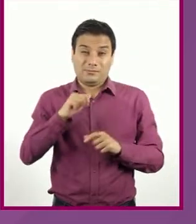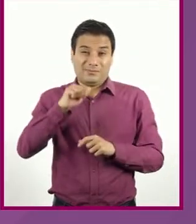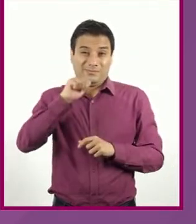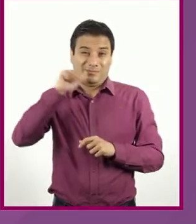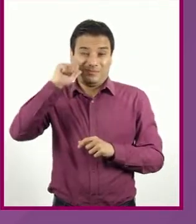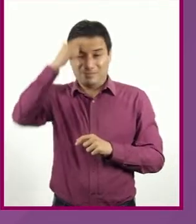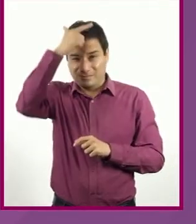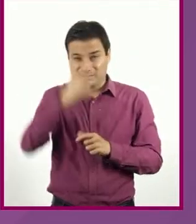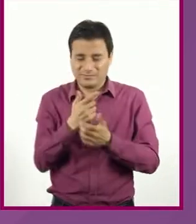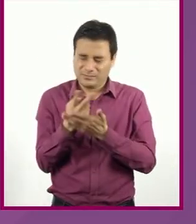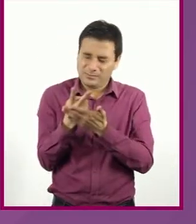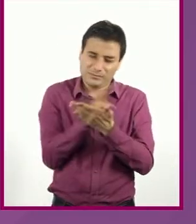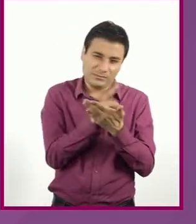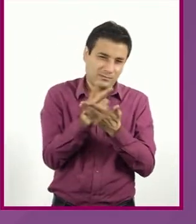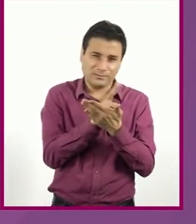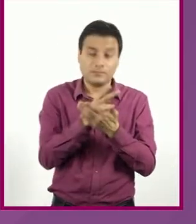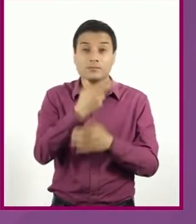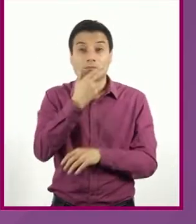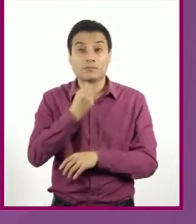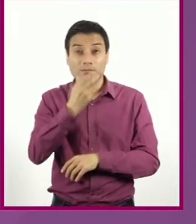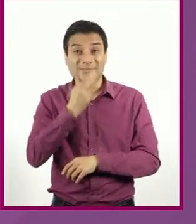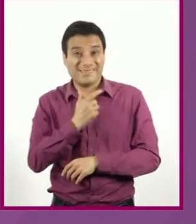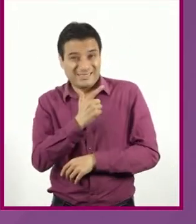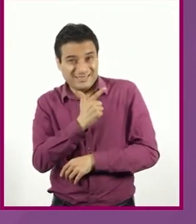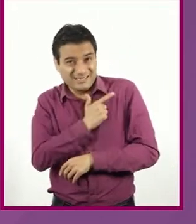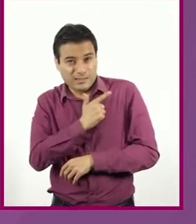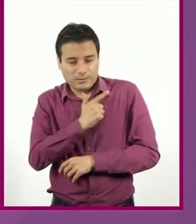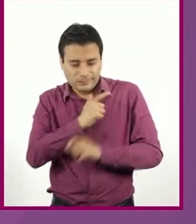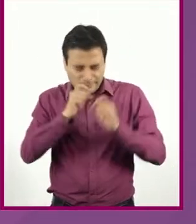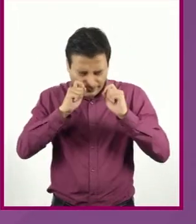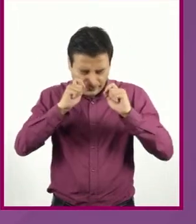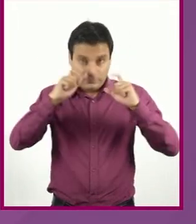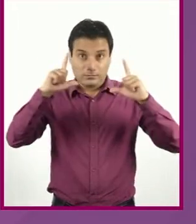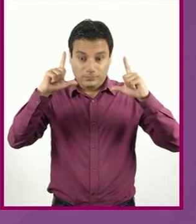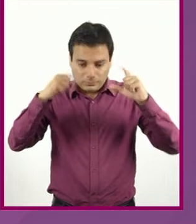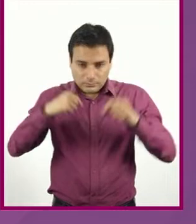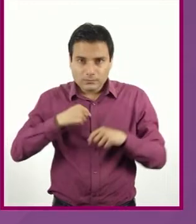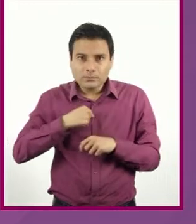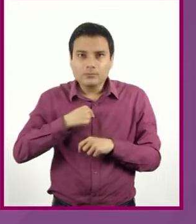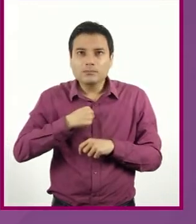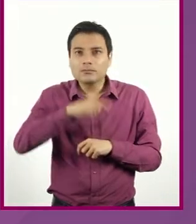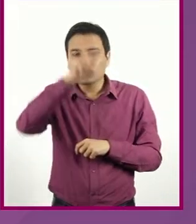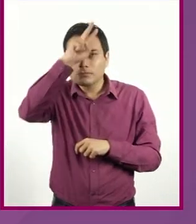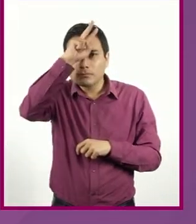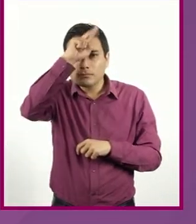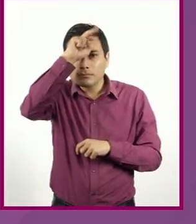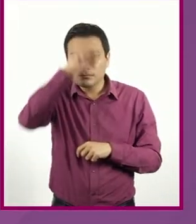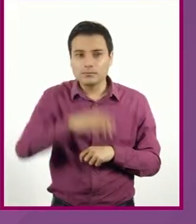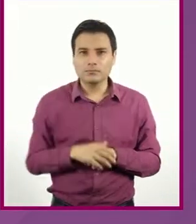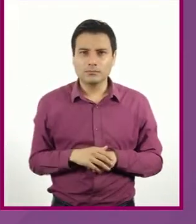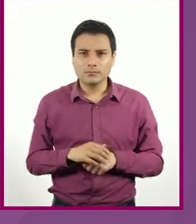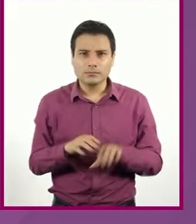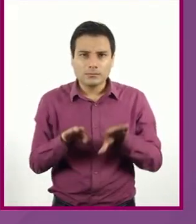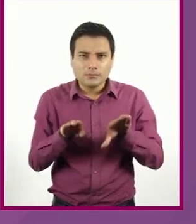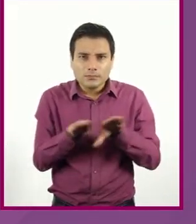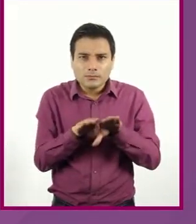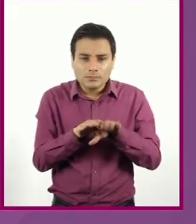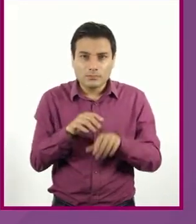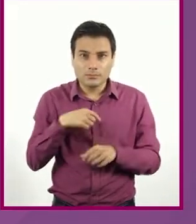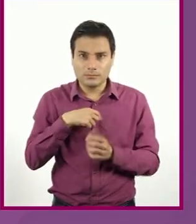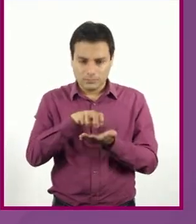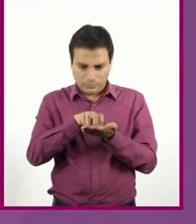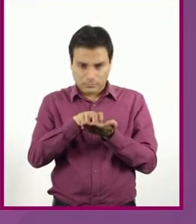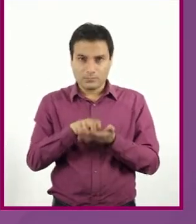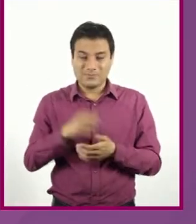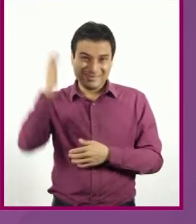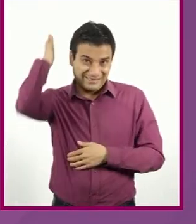Gregor Samsa se encontró en la cama transformado en un insecto monstruoso. Estaba acostado sobre la espalda, que era dura,